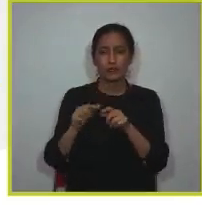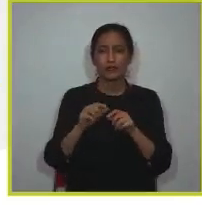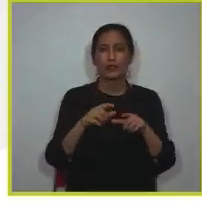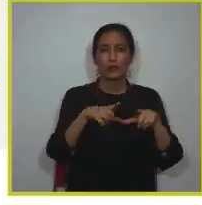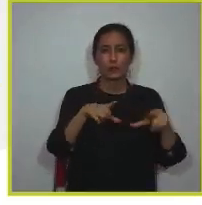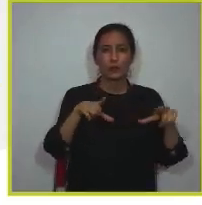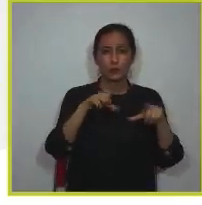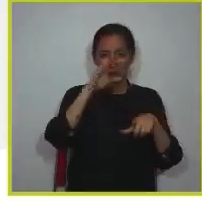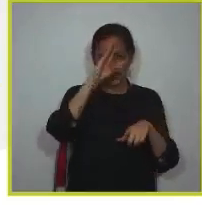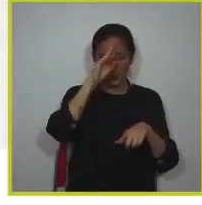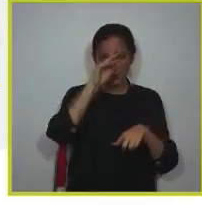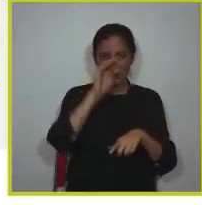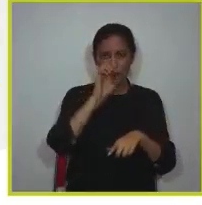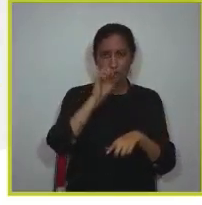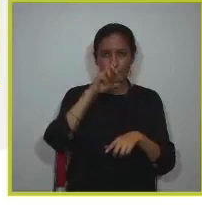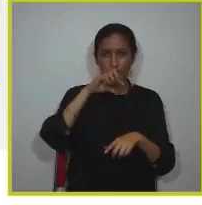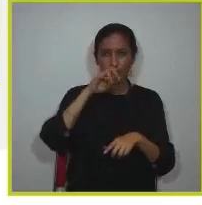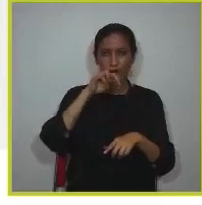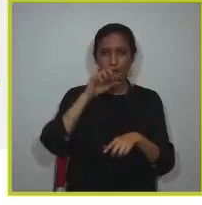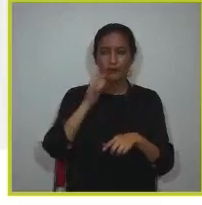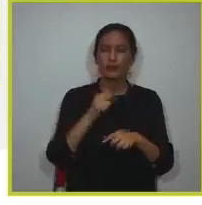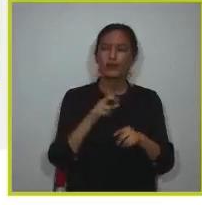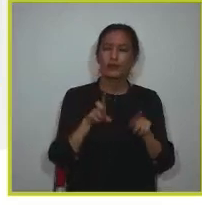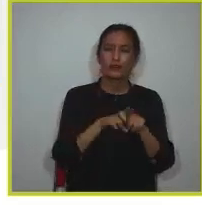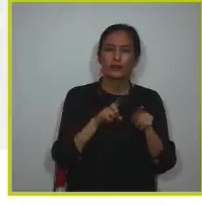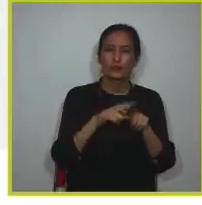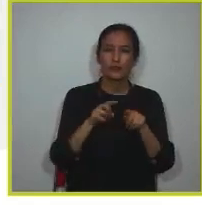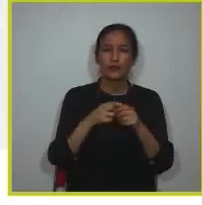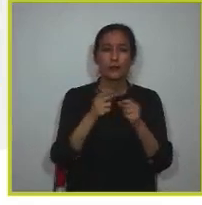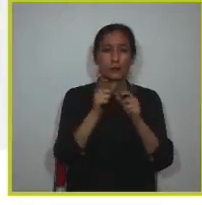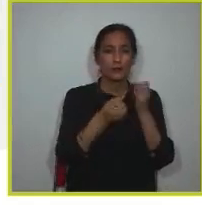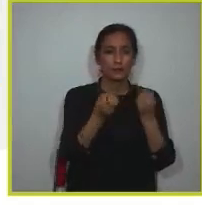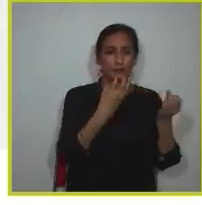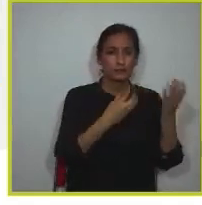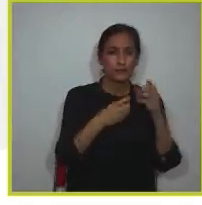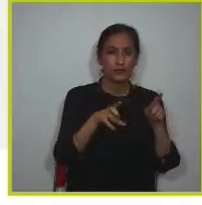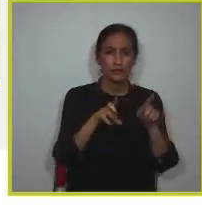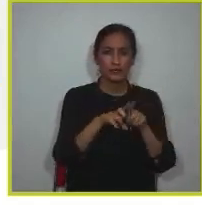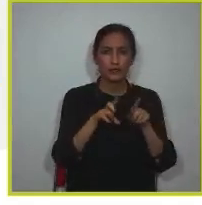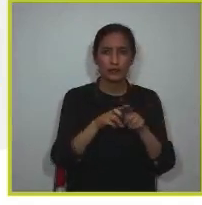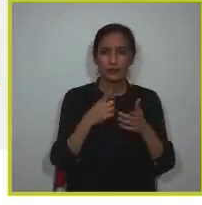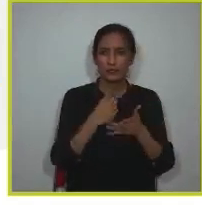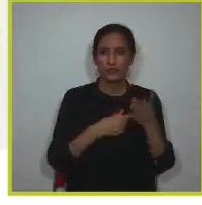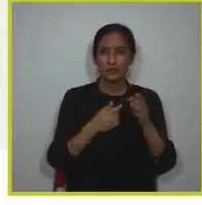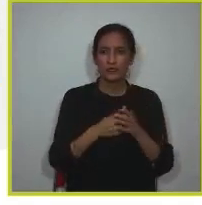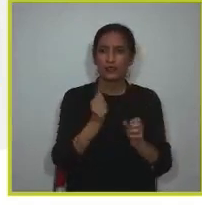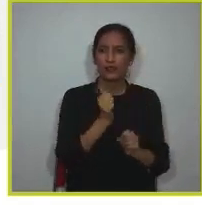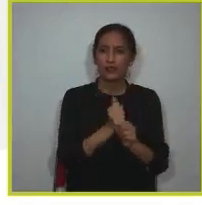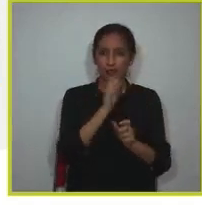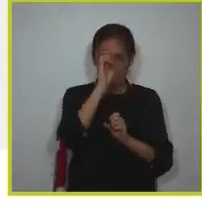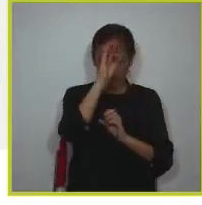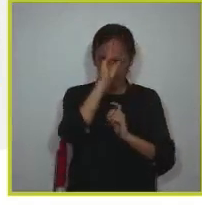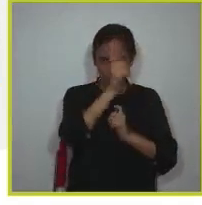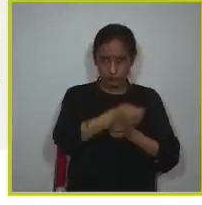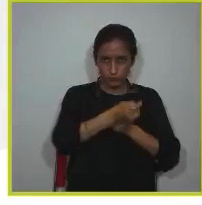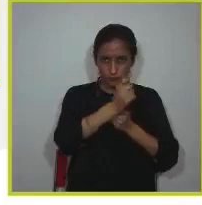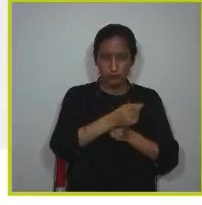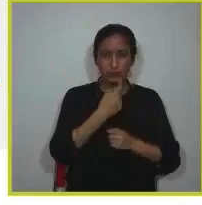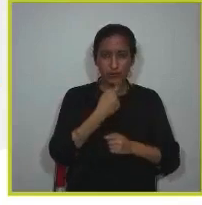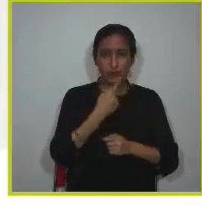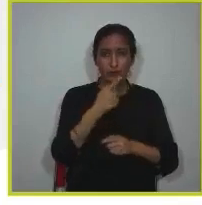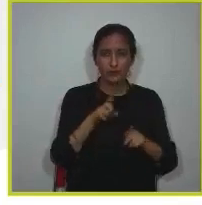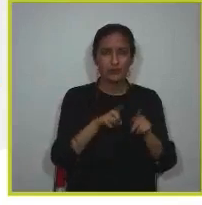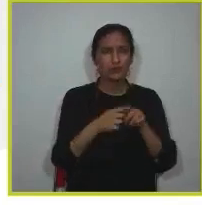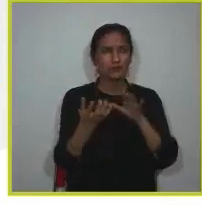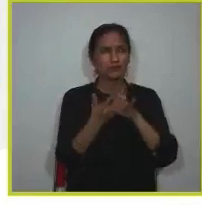recogiendo las demandas de la población vinculadas a la a la actividad minera y lo que ellos consideran